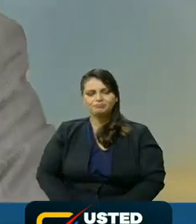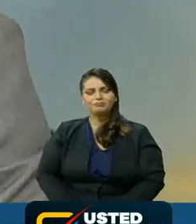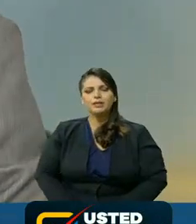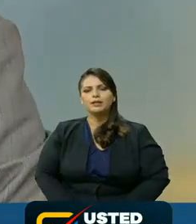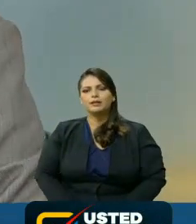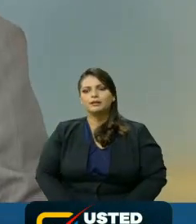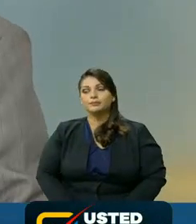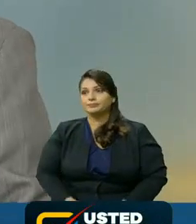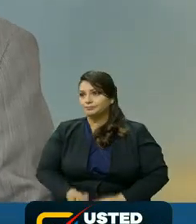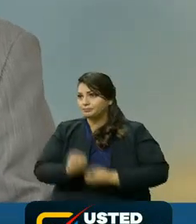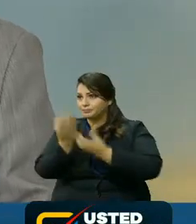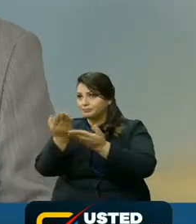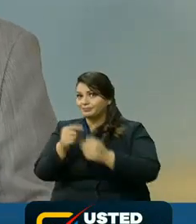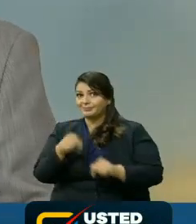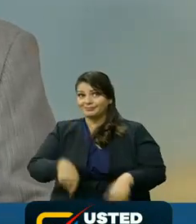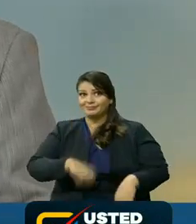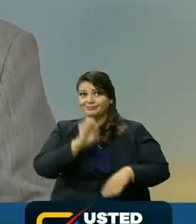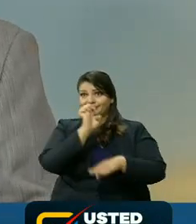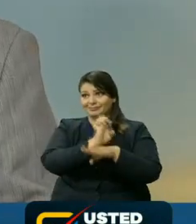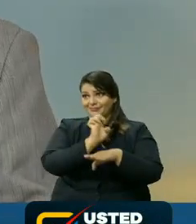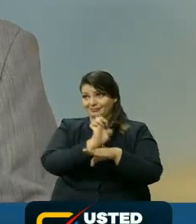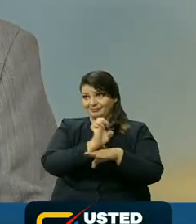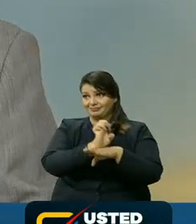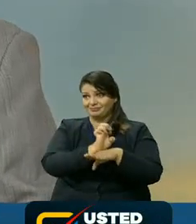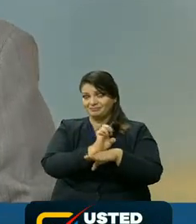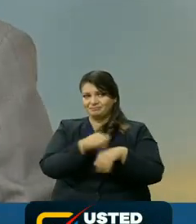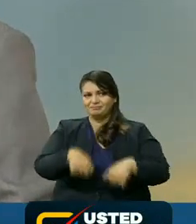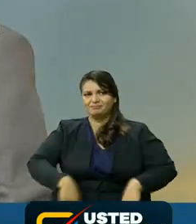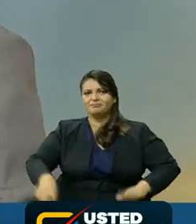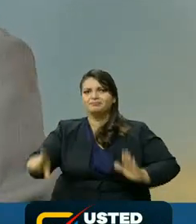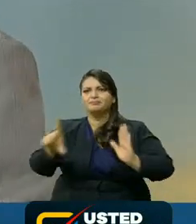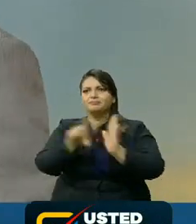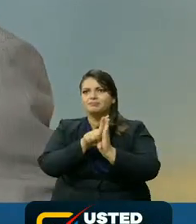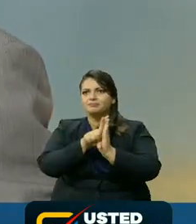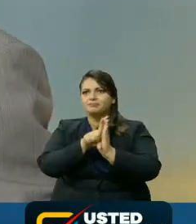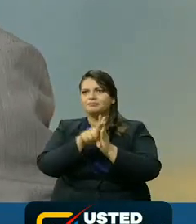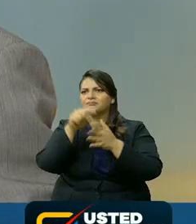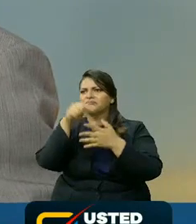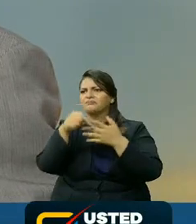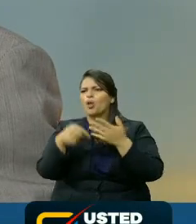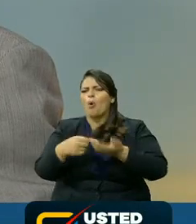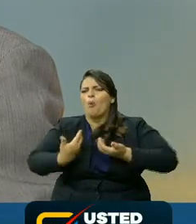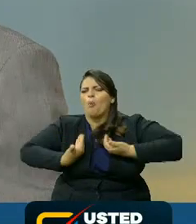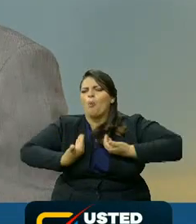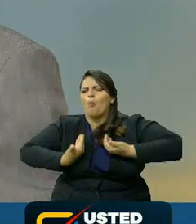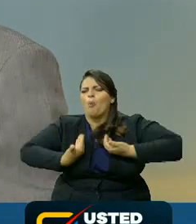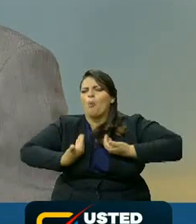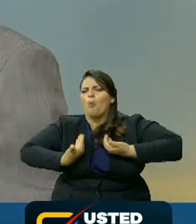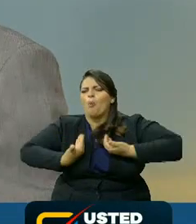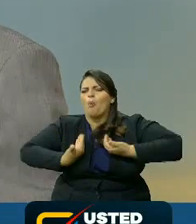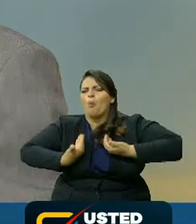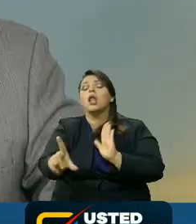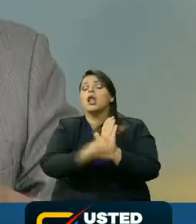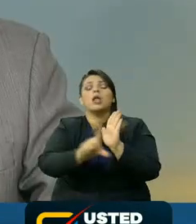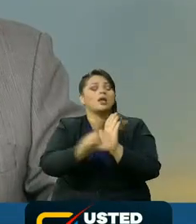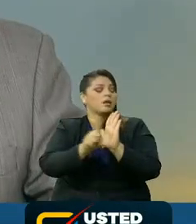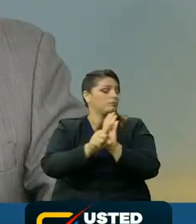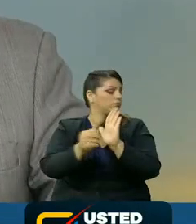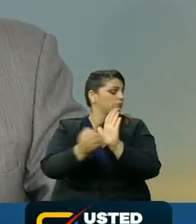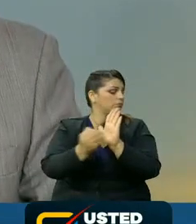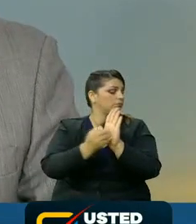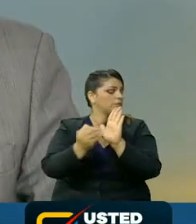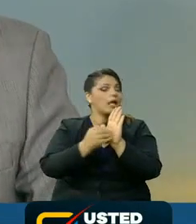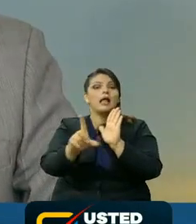país se dictan leyes sin son ni ton. Se dictan leyes por dictarse